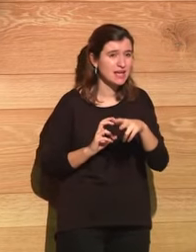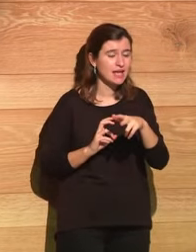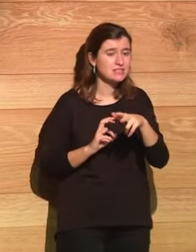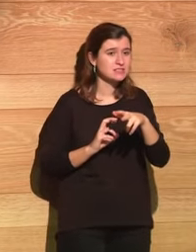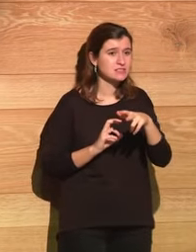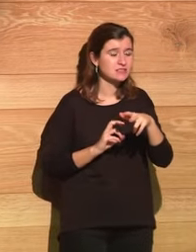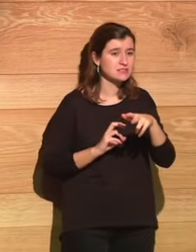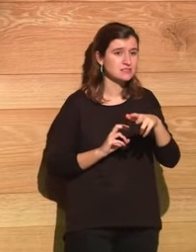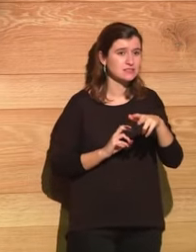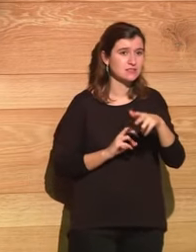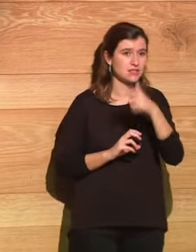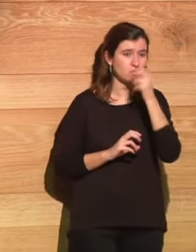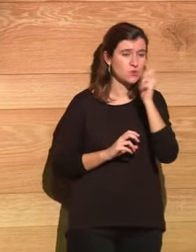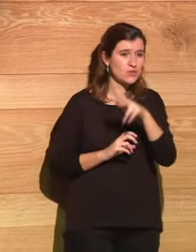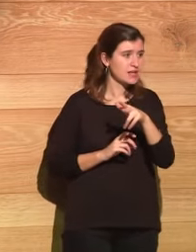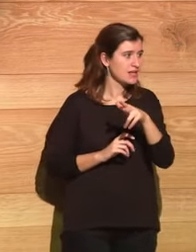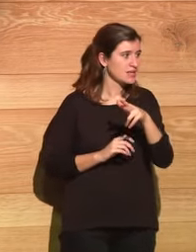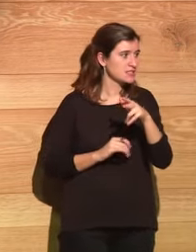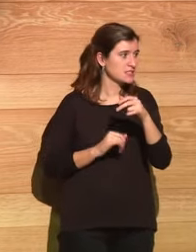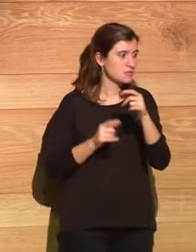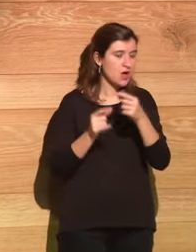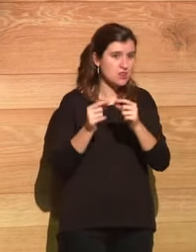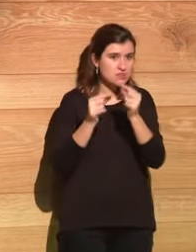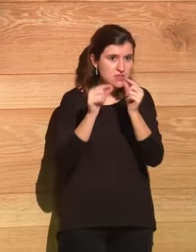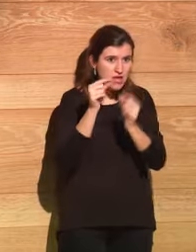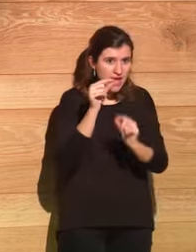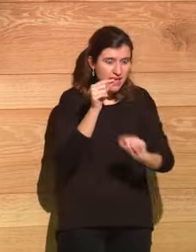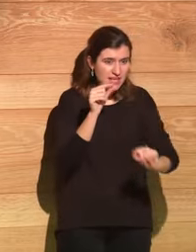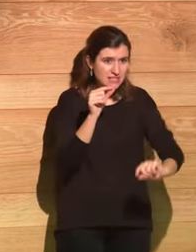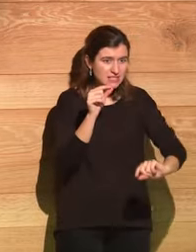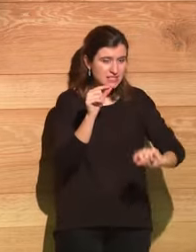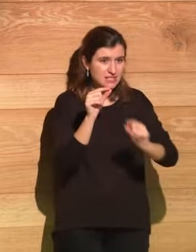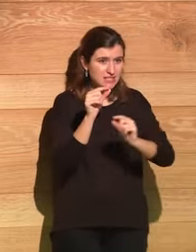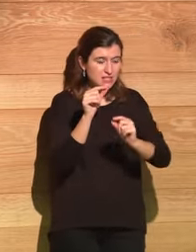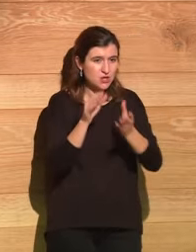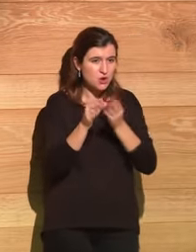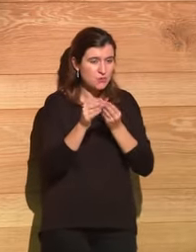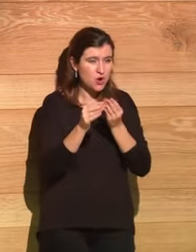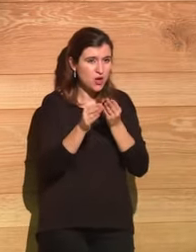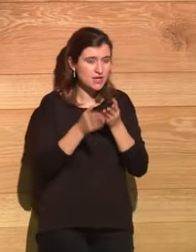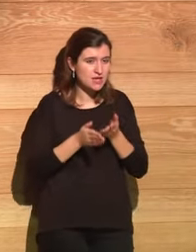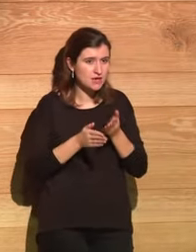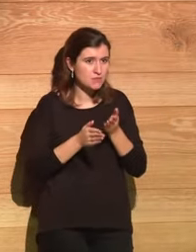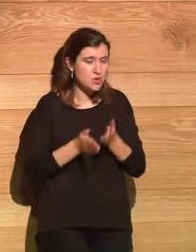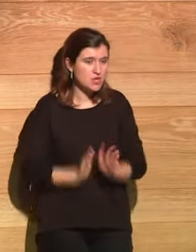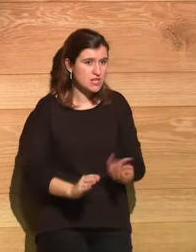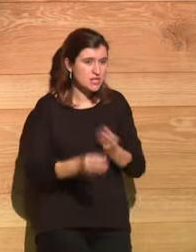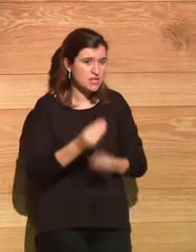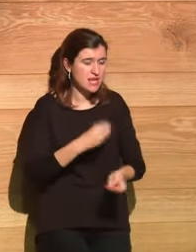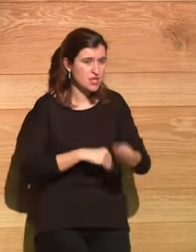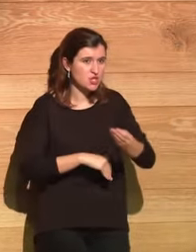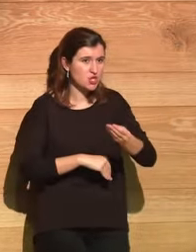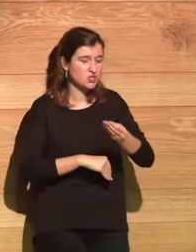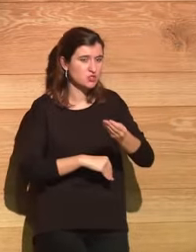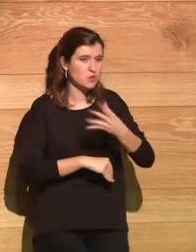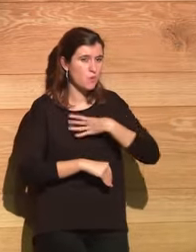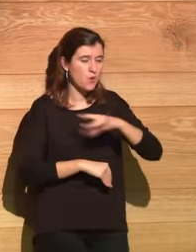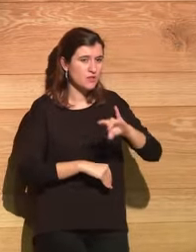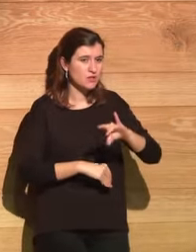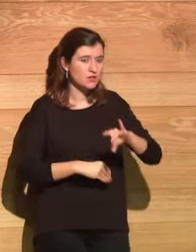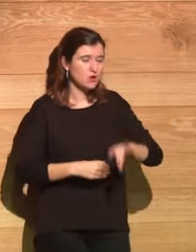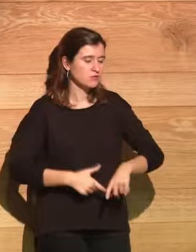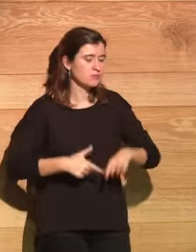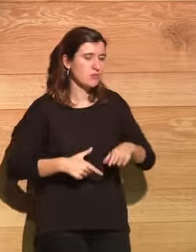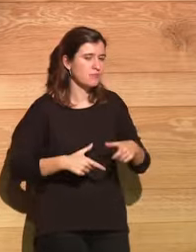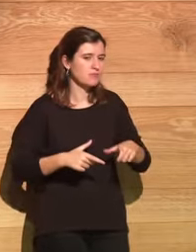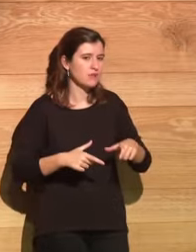dice ¿qué voy a sentir? Por ahí salen niños, ¿qué voy a sentir yo con esos puntitos? ¿Qué quieres? ¿Exfoliarme la vagina por